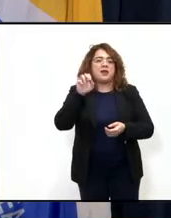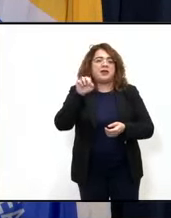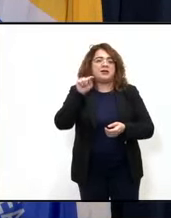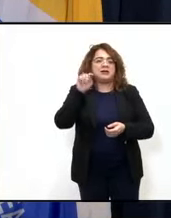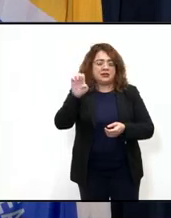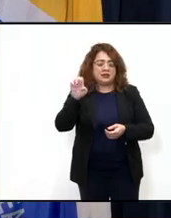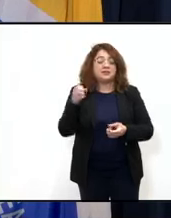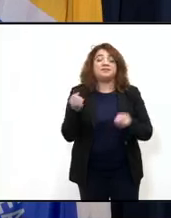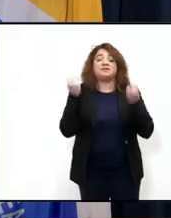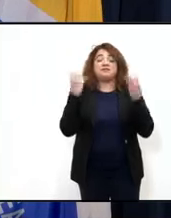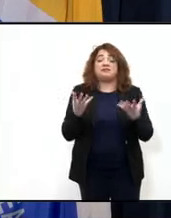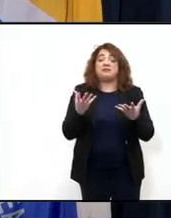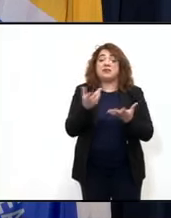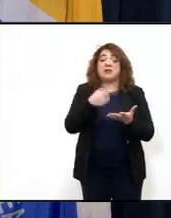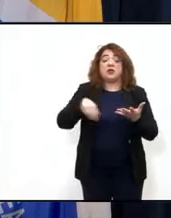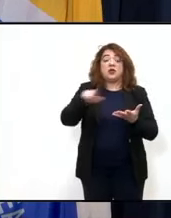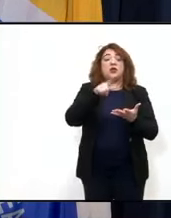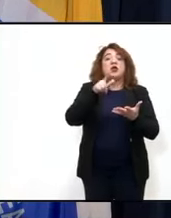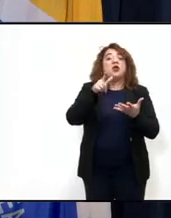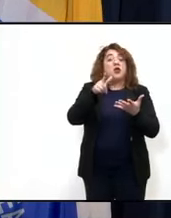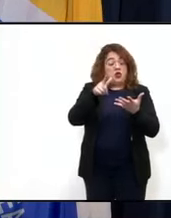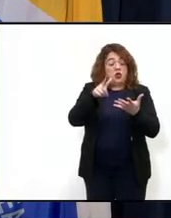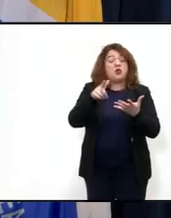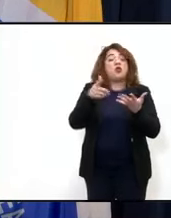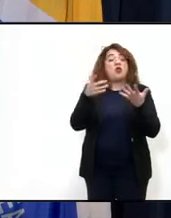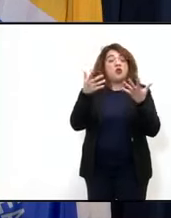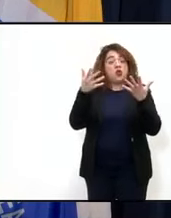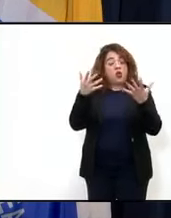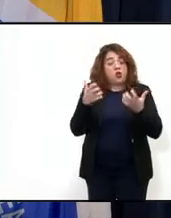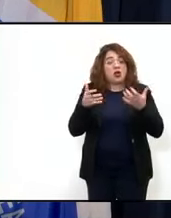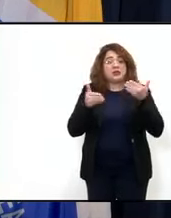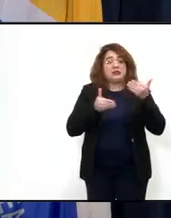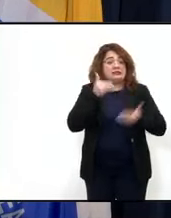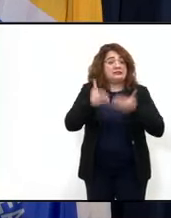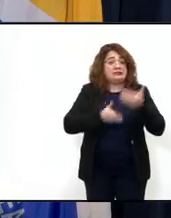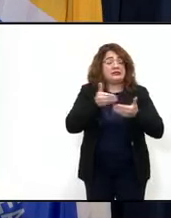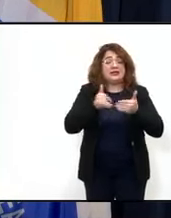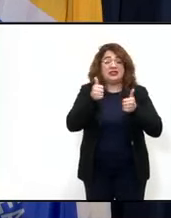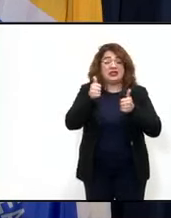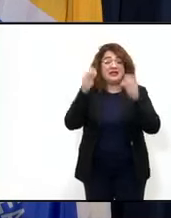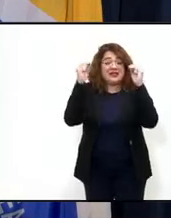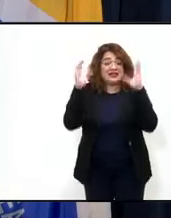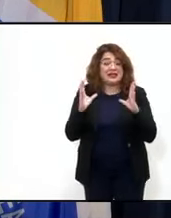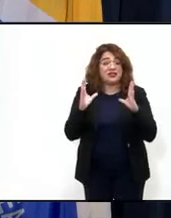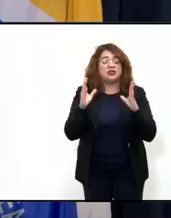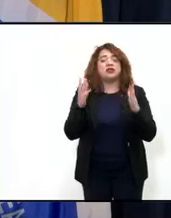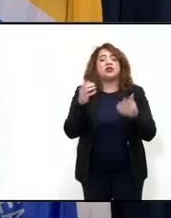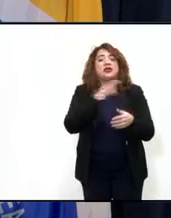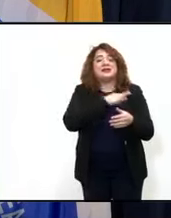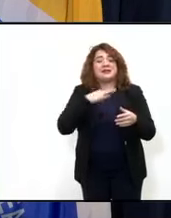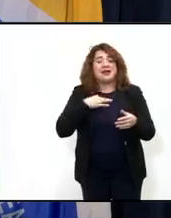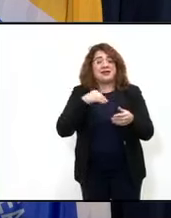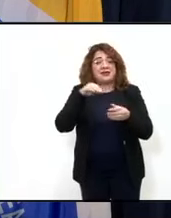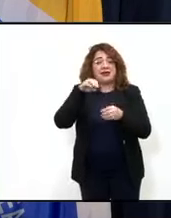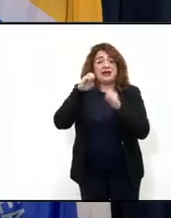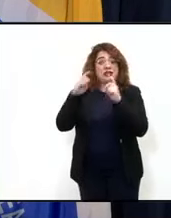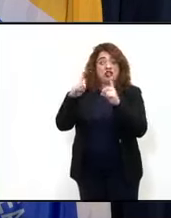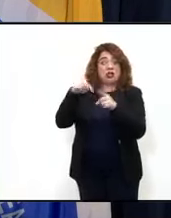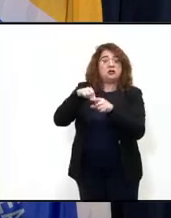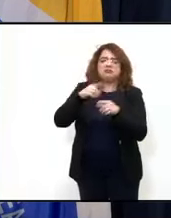hayan querido tomar la vacuna van a estar vacunados. También seguimos viendo una disminución